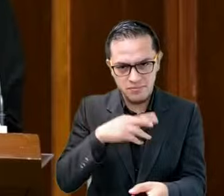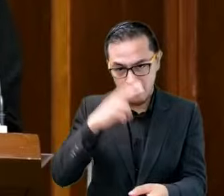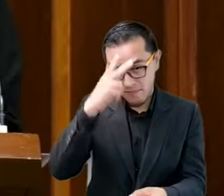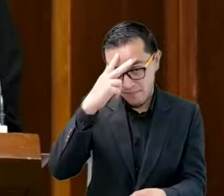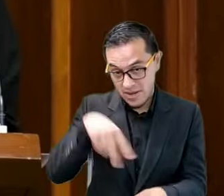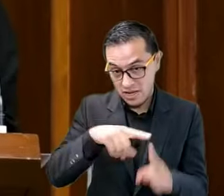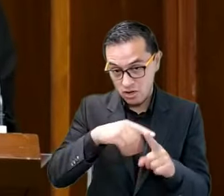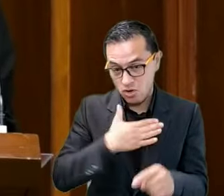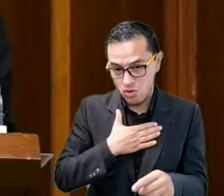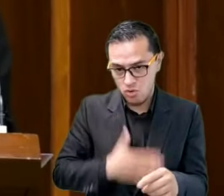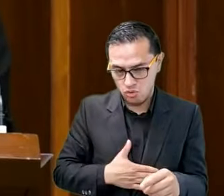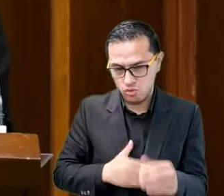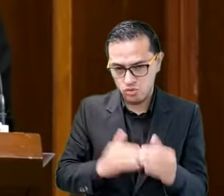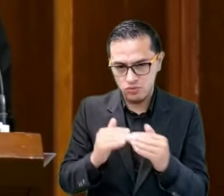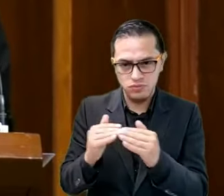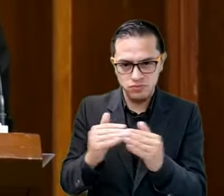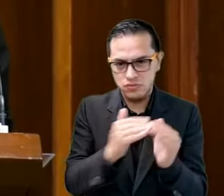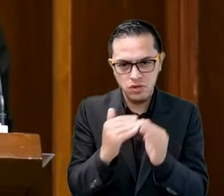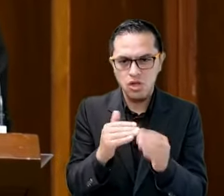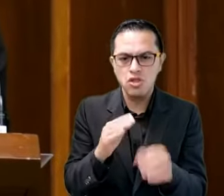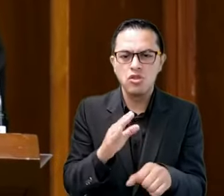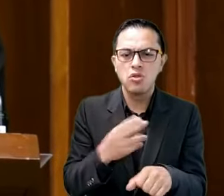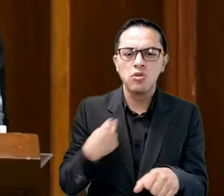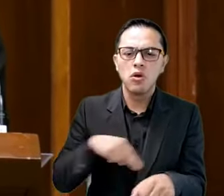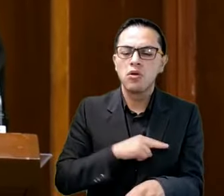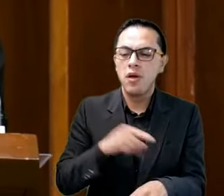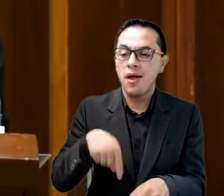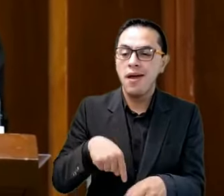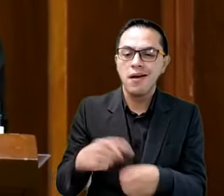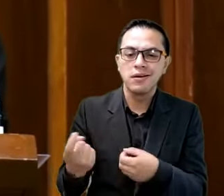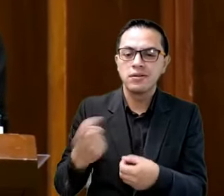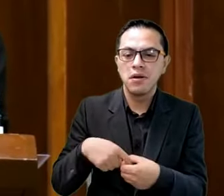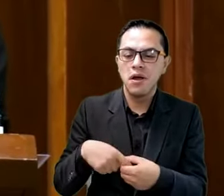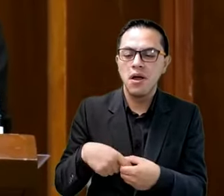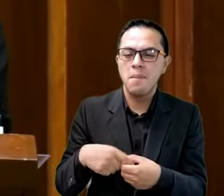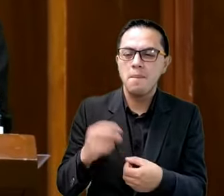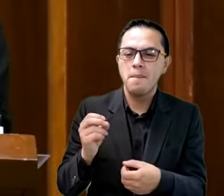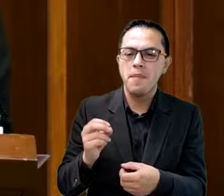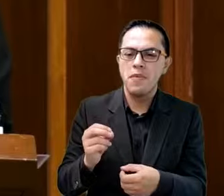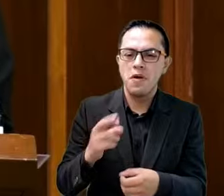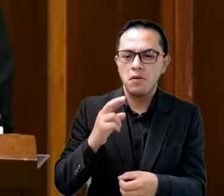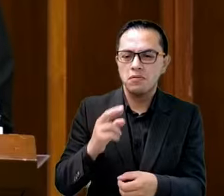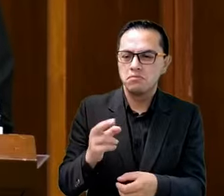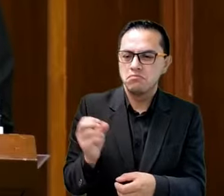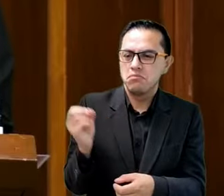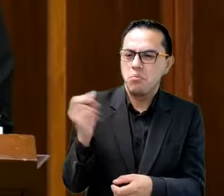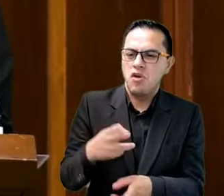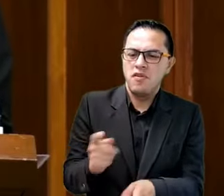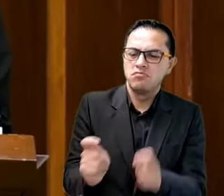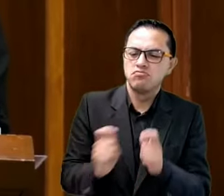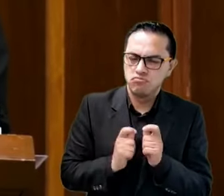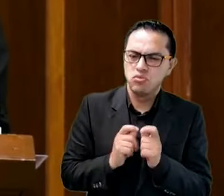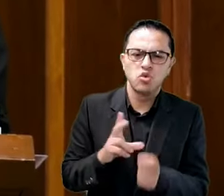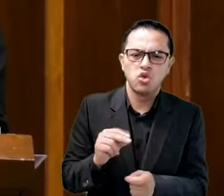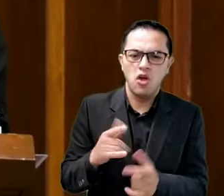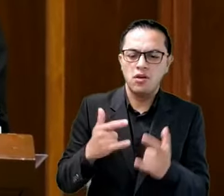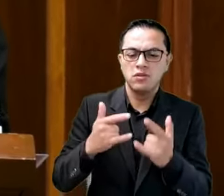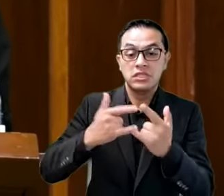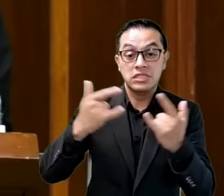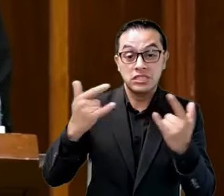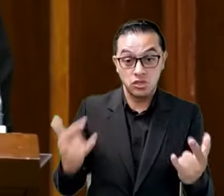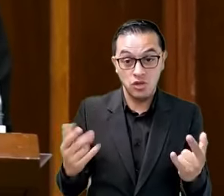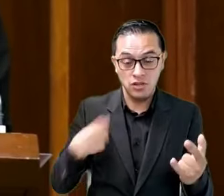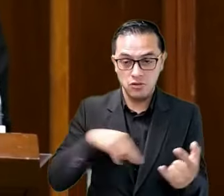por privilegio estamos aquí por responsabilidad histórica una responsabilidad que